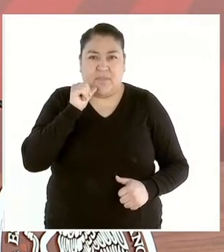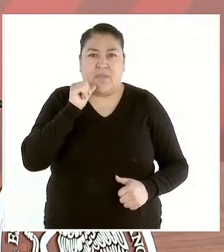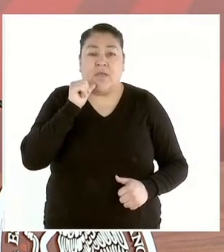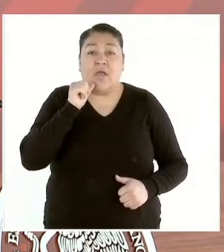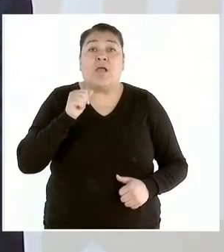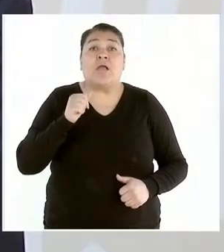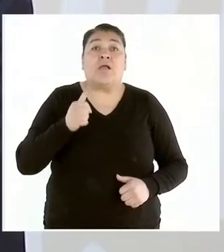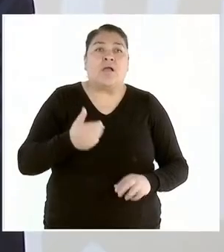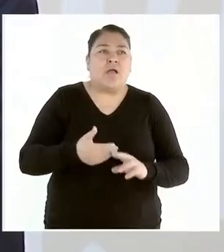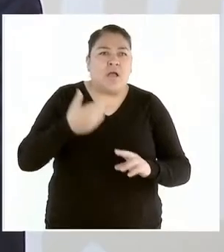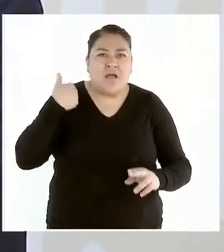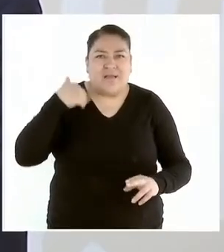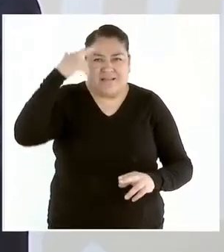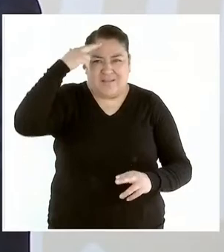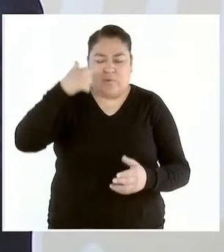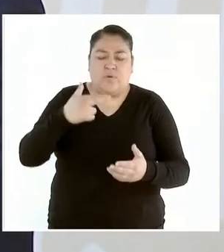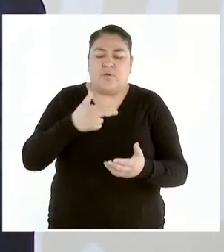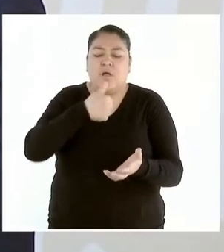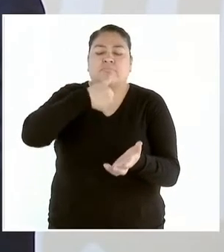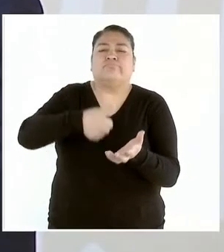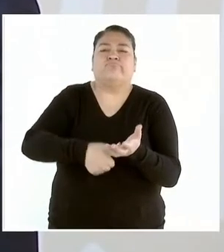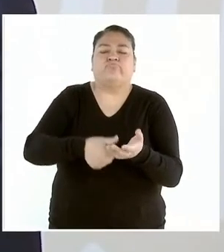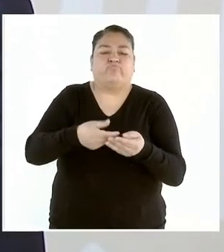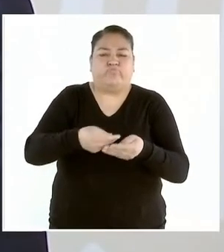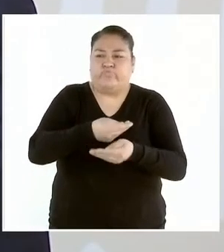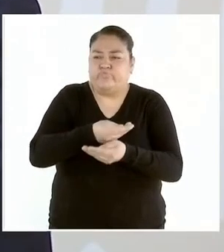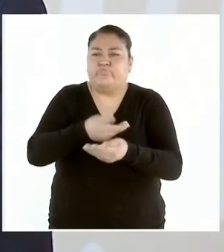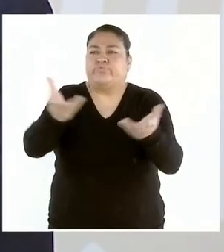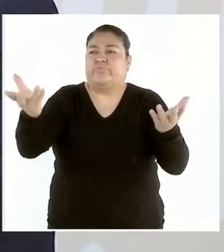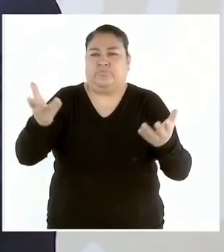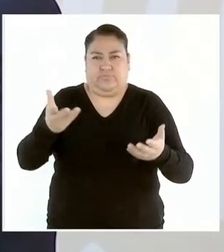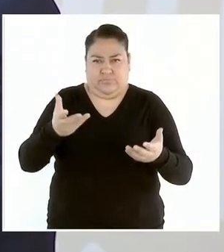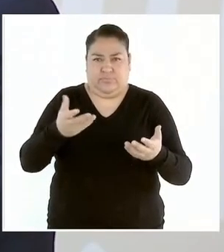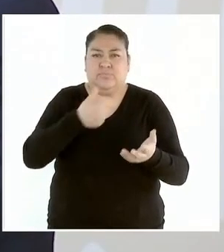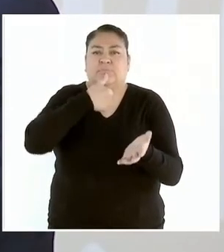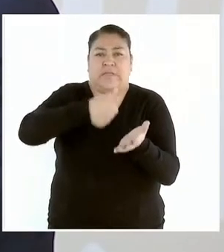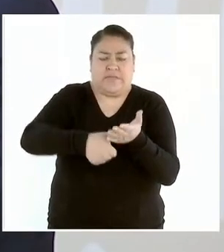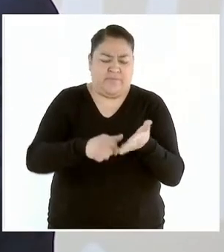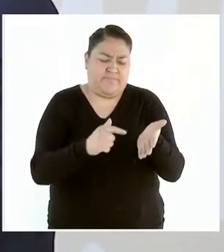es una circular les decía